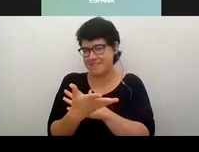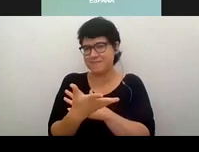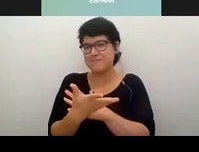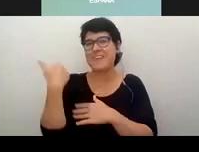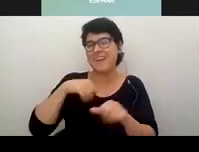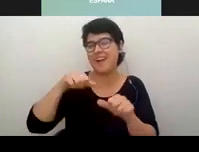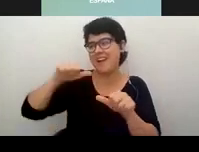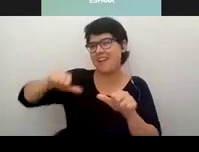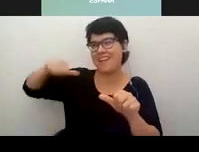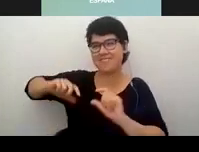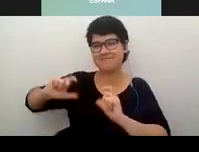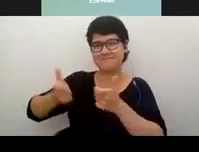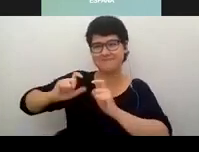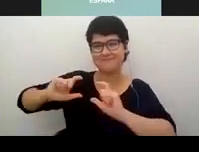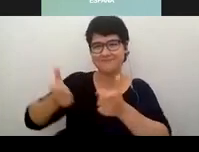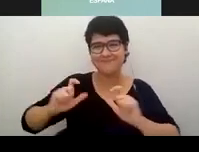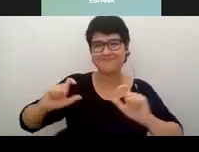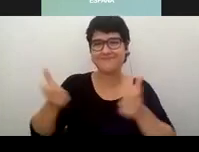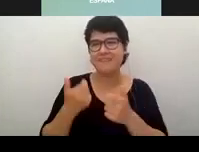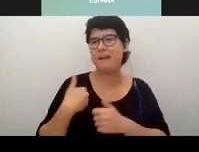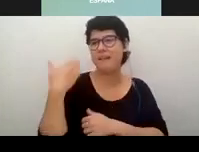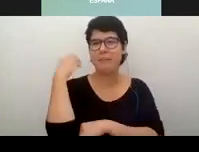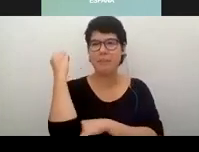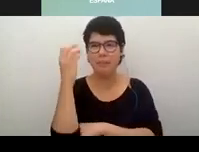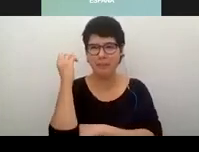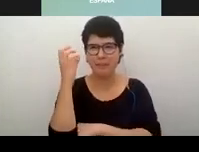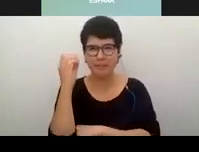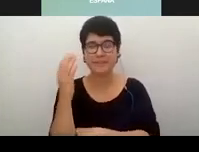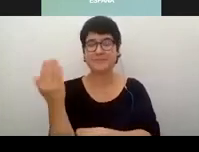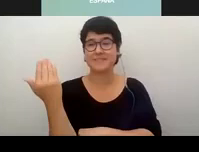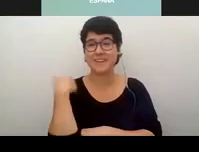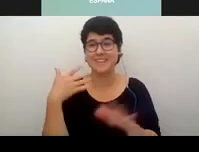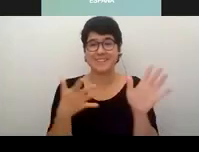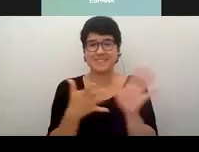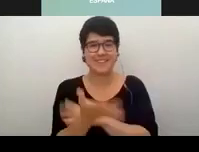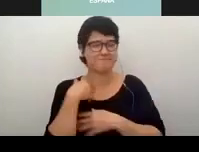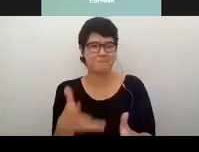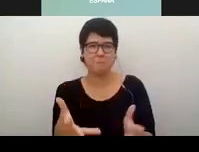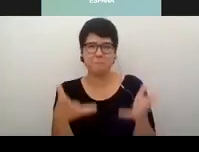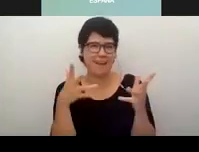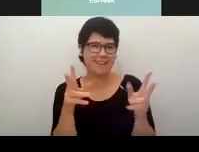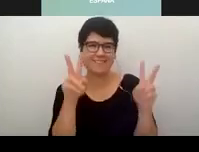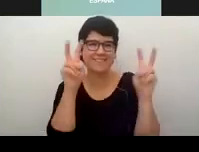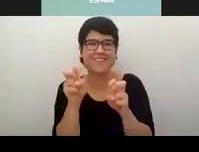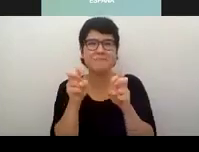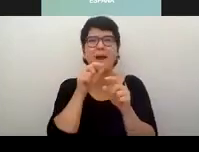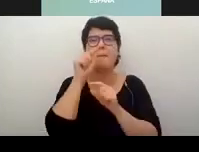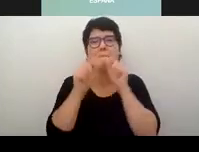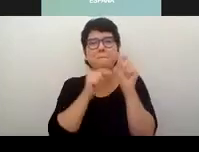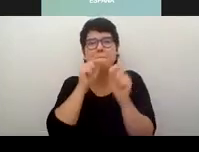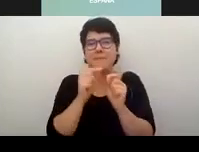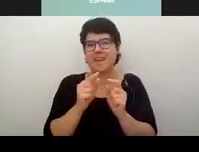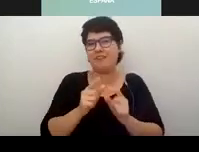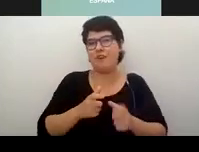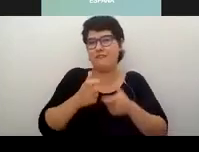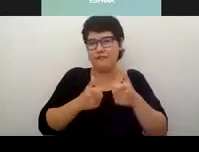estado reunidos en algún webinar anterior, sabéis que a mí me apasiona esto de la microbiota. Y hoy hemos